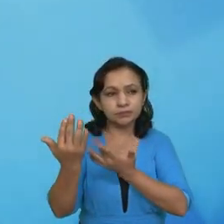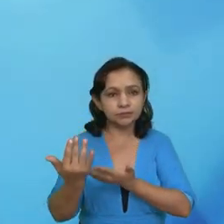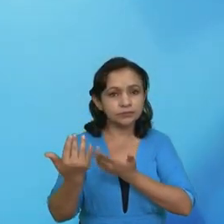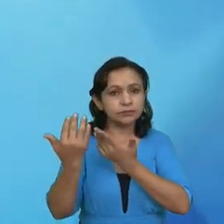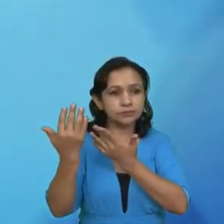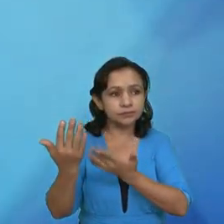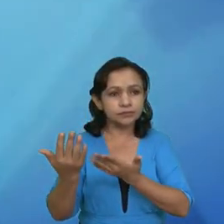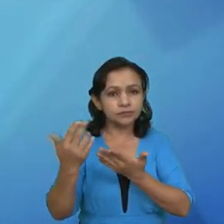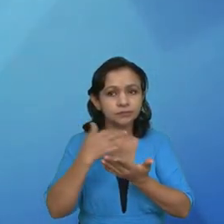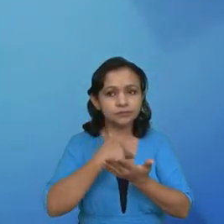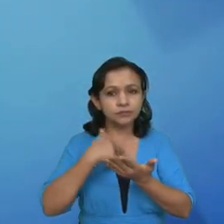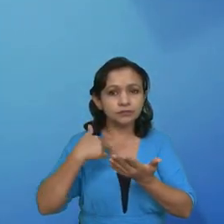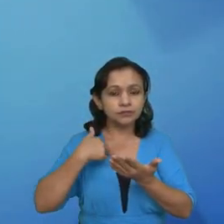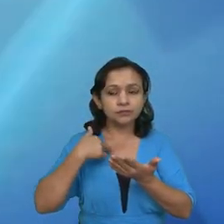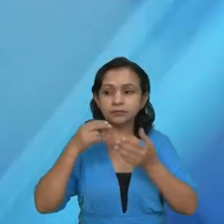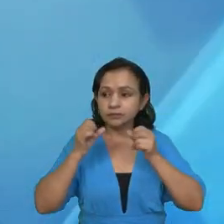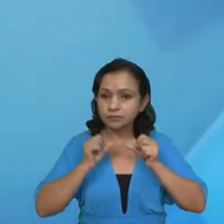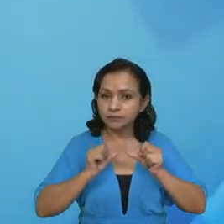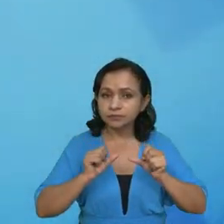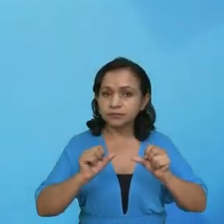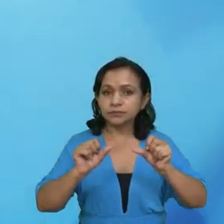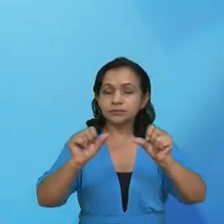a seguir